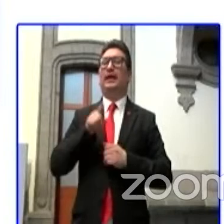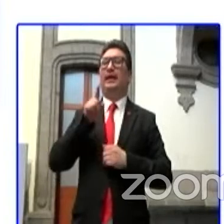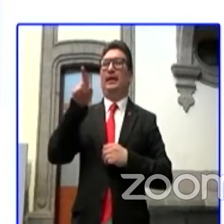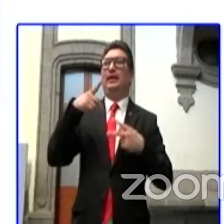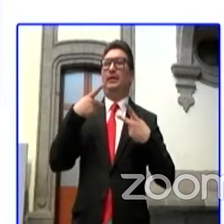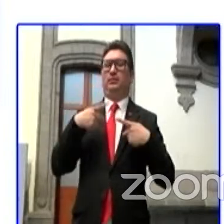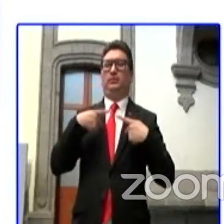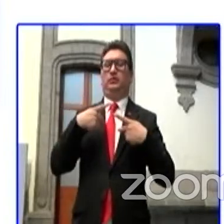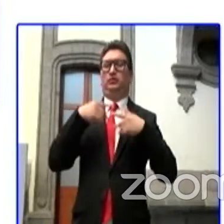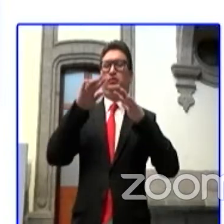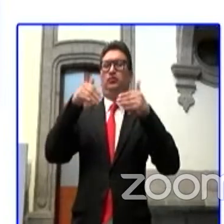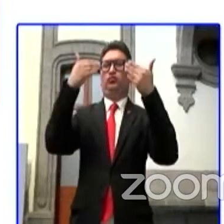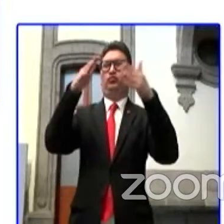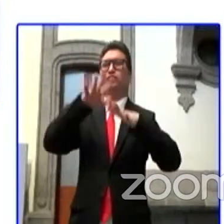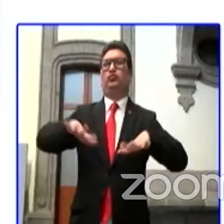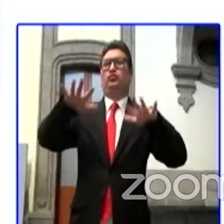discapacidad.